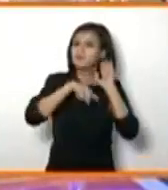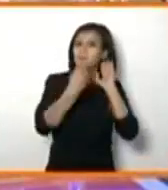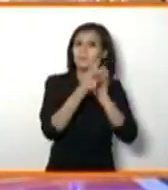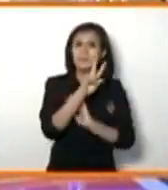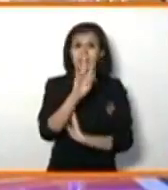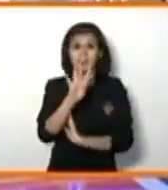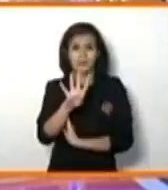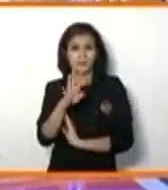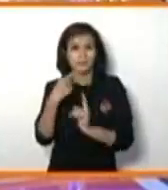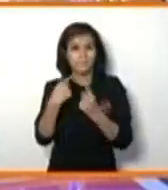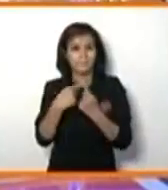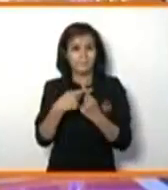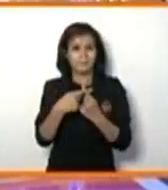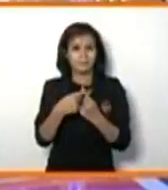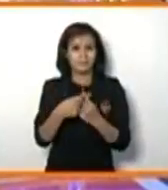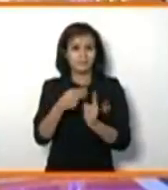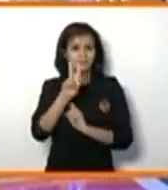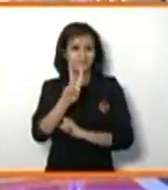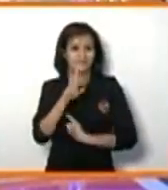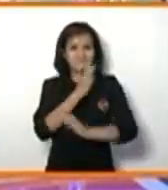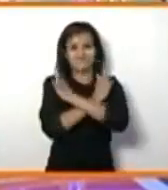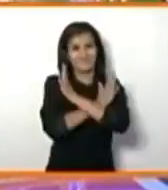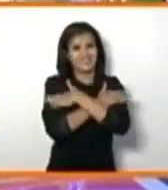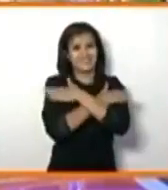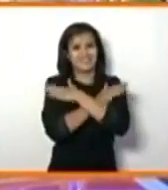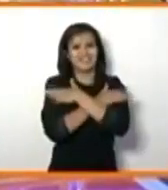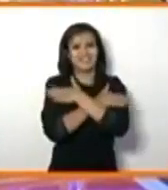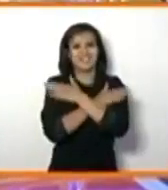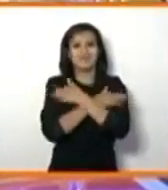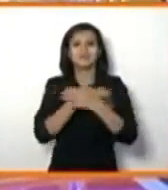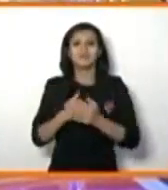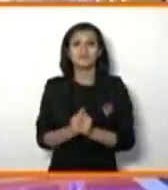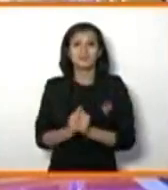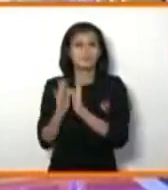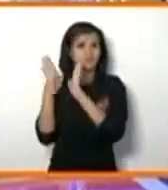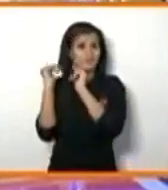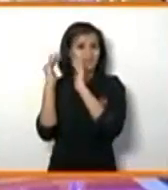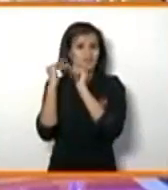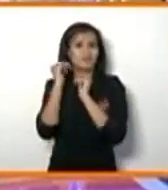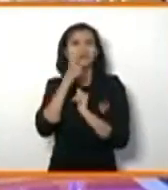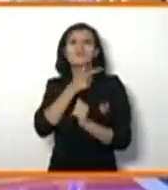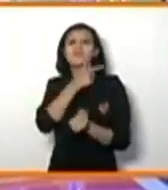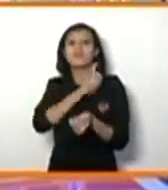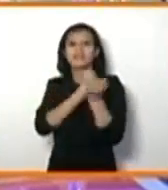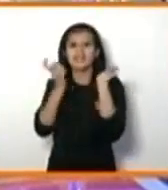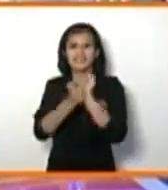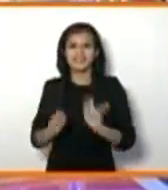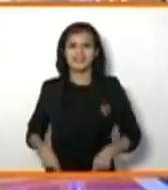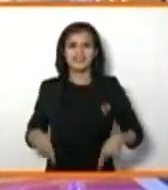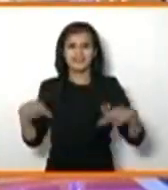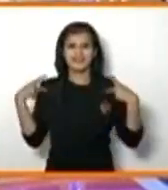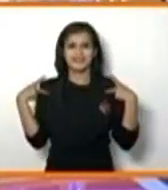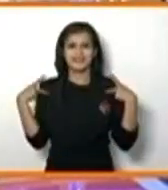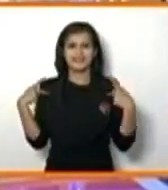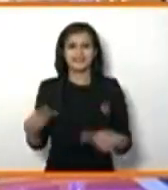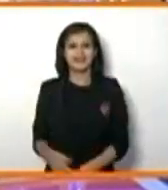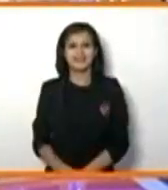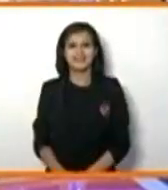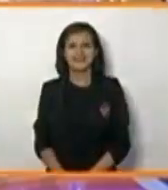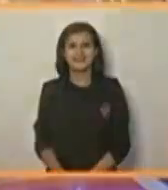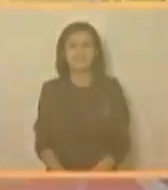más 1, 24 más 2. Muchas felicidades. Lleno de esperanza, Loto te cambia la vida.